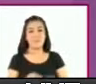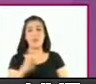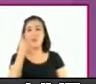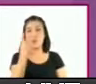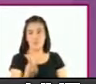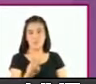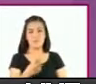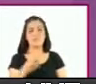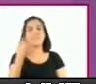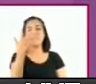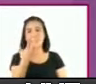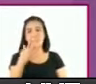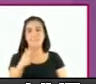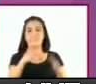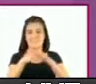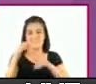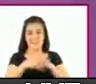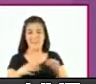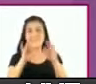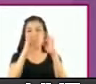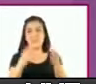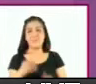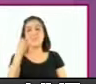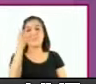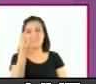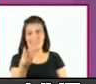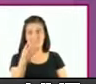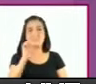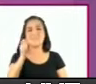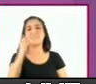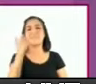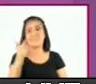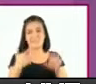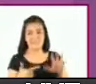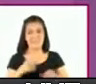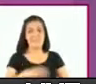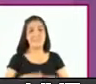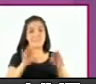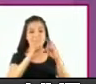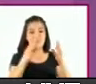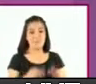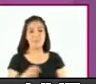5 bloques, la figura 3 por 7 bloques, la figura